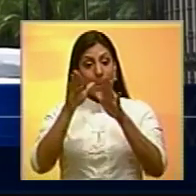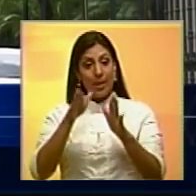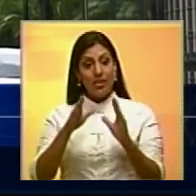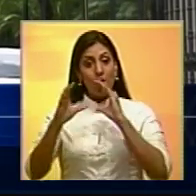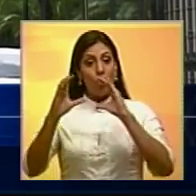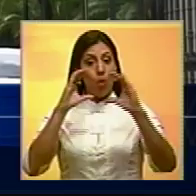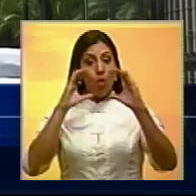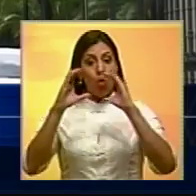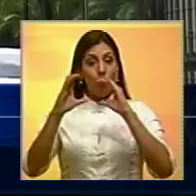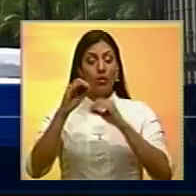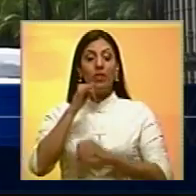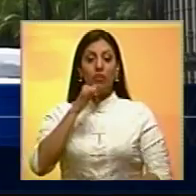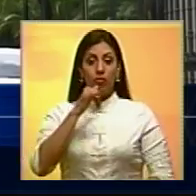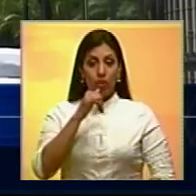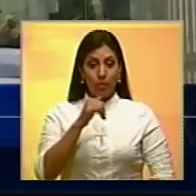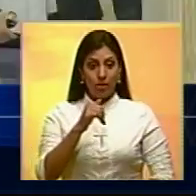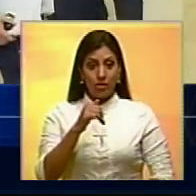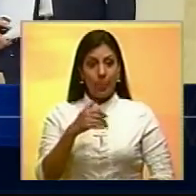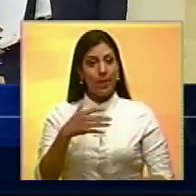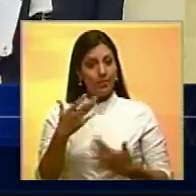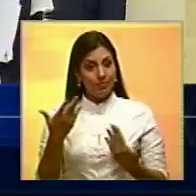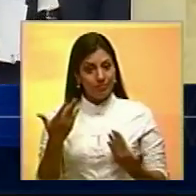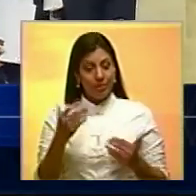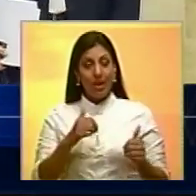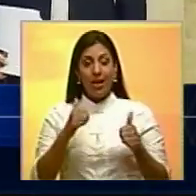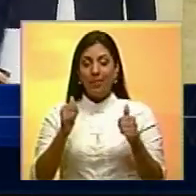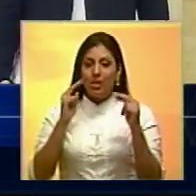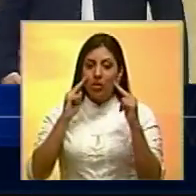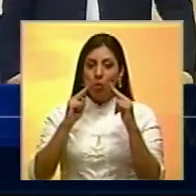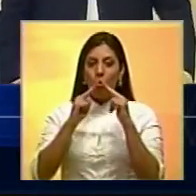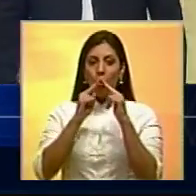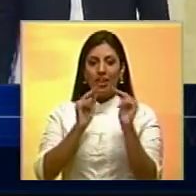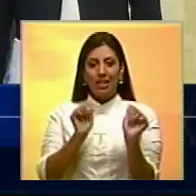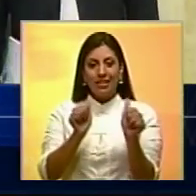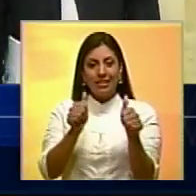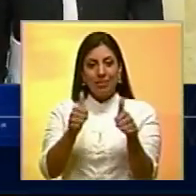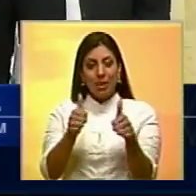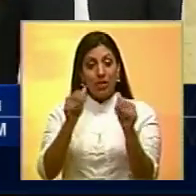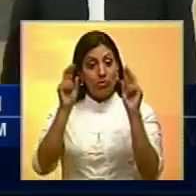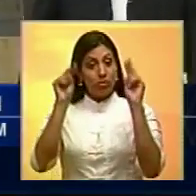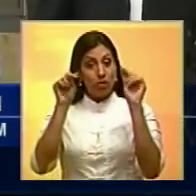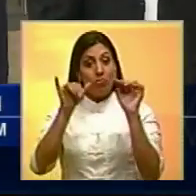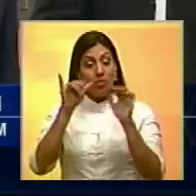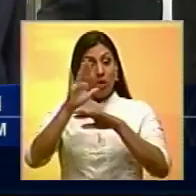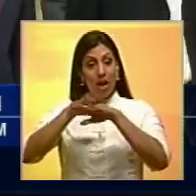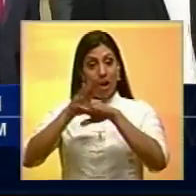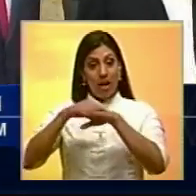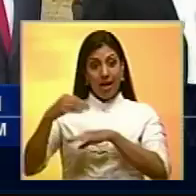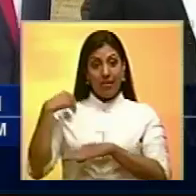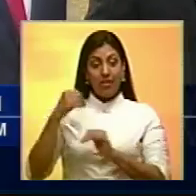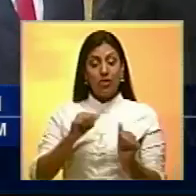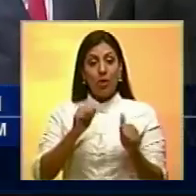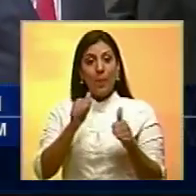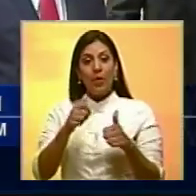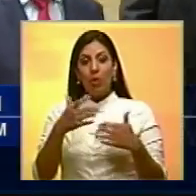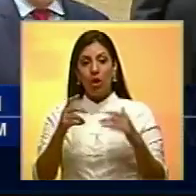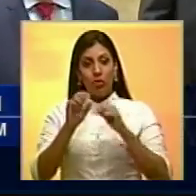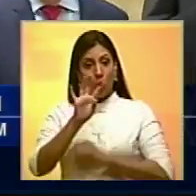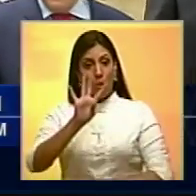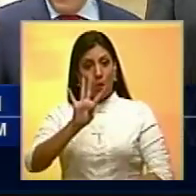de Comunicación e Información. Va a ser un encuentro que va a iniciar, según esa misma convocatoria, a partir de